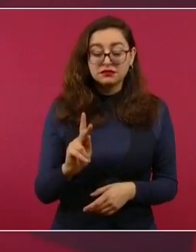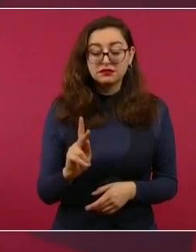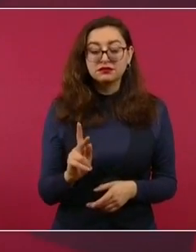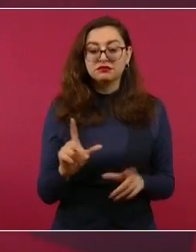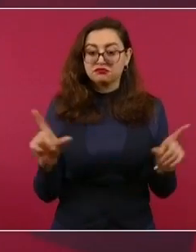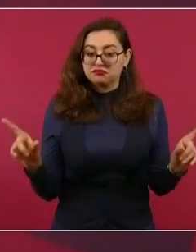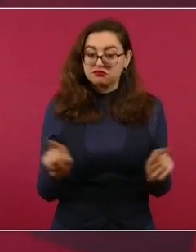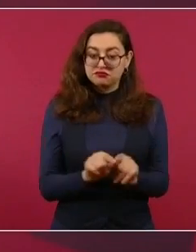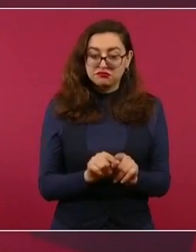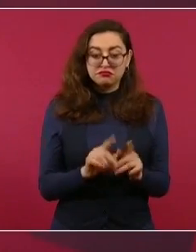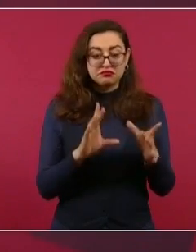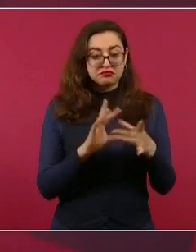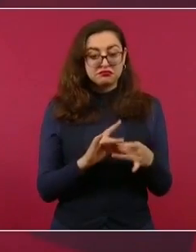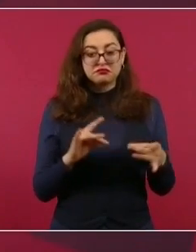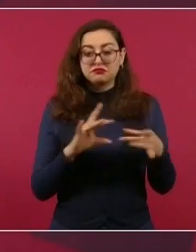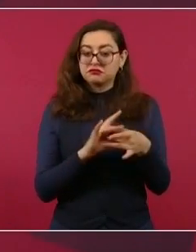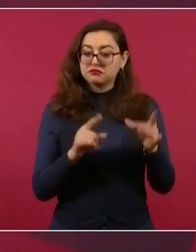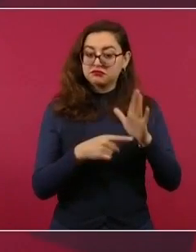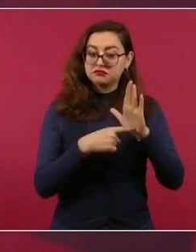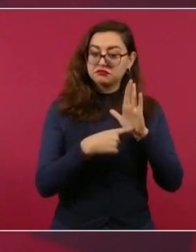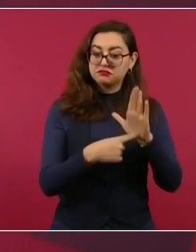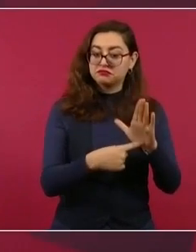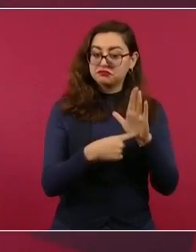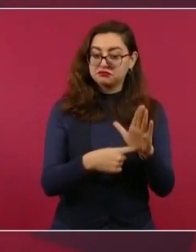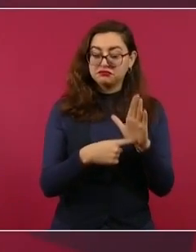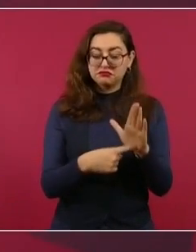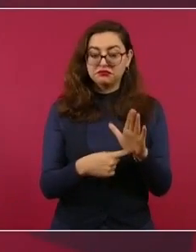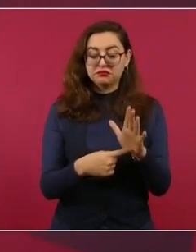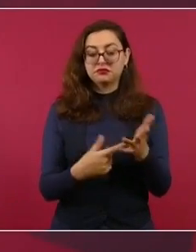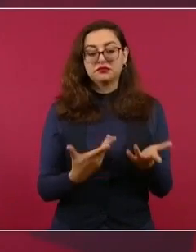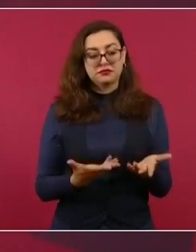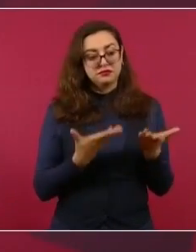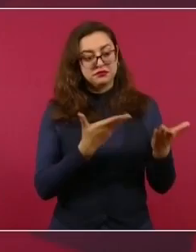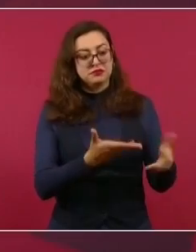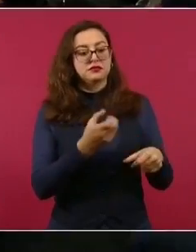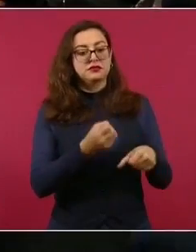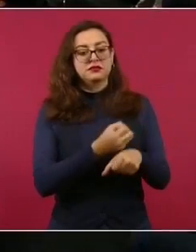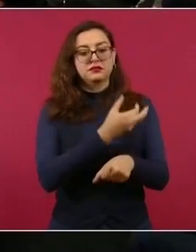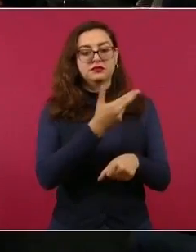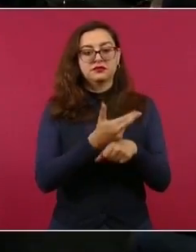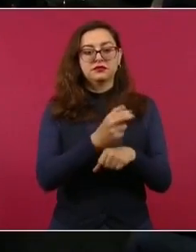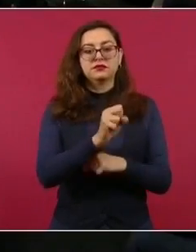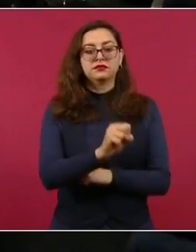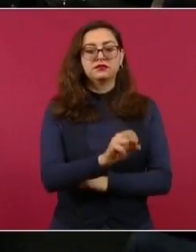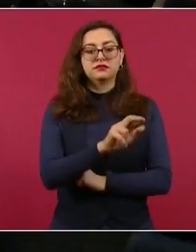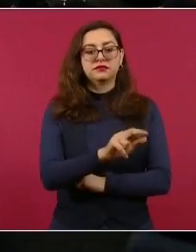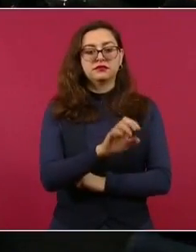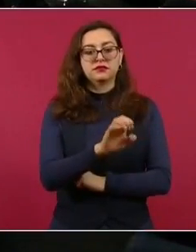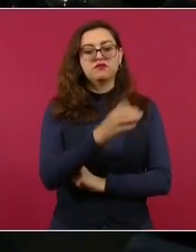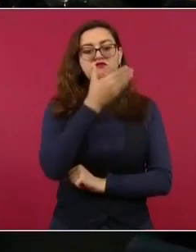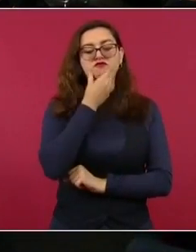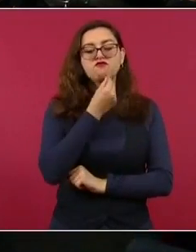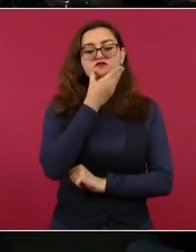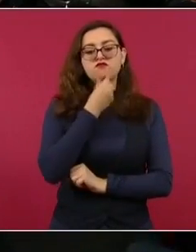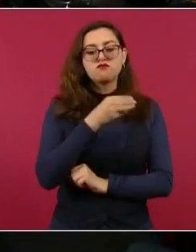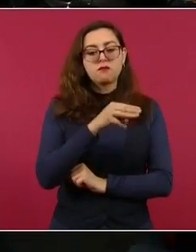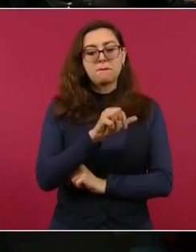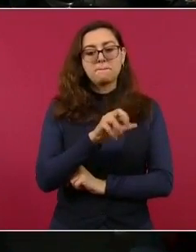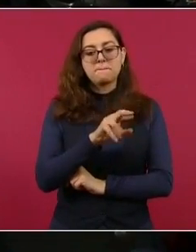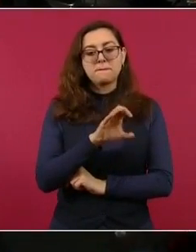detalles es el secretario de relaciones exteriores Marcelo ebrard